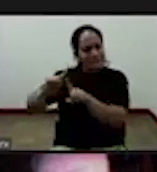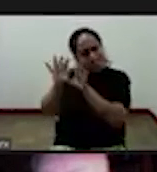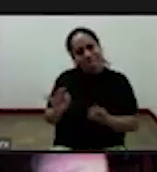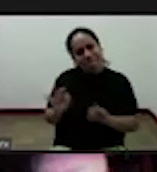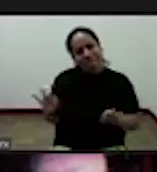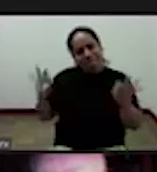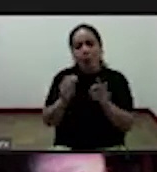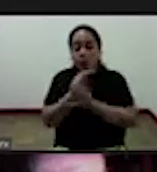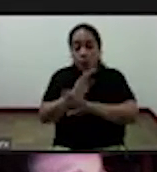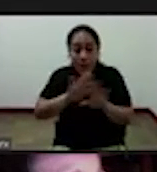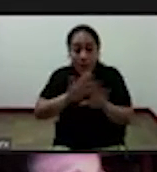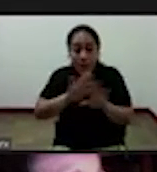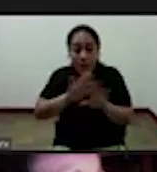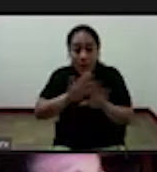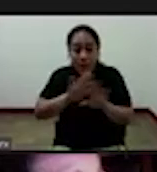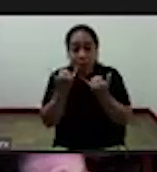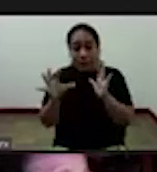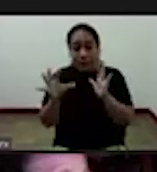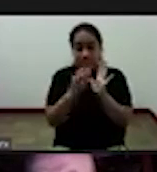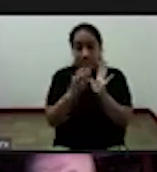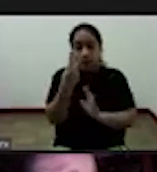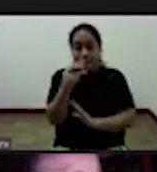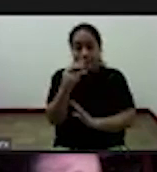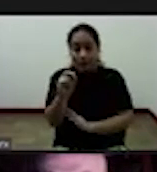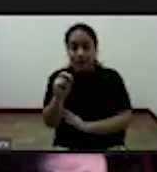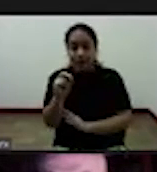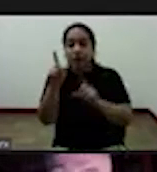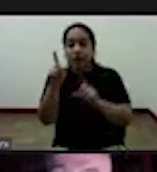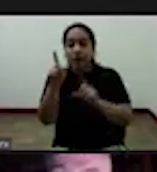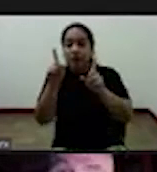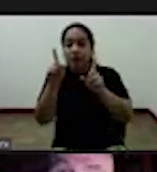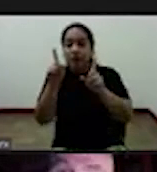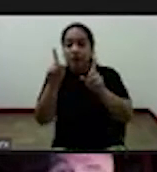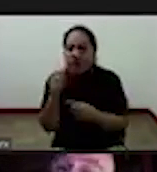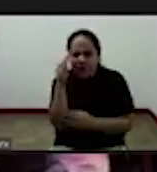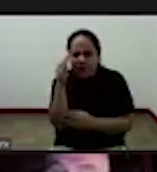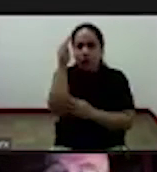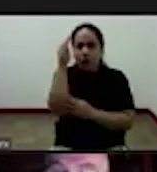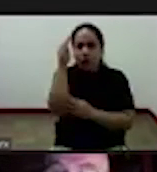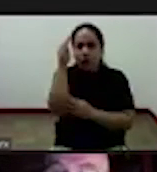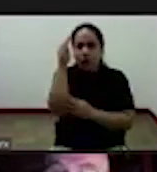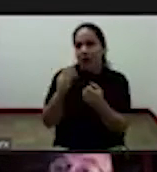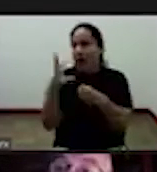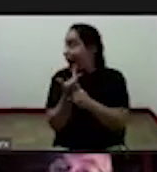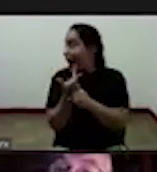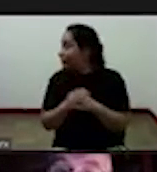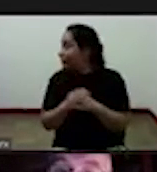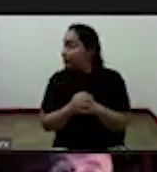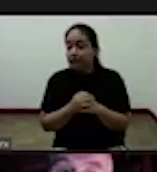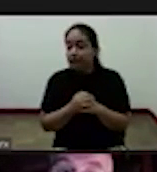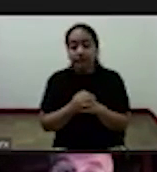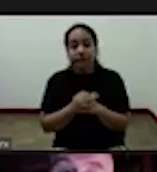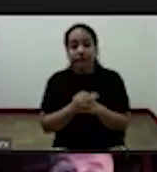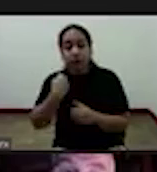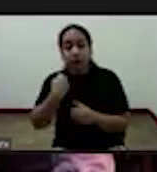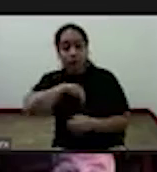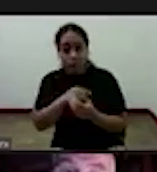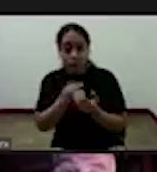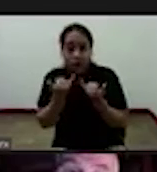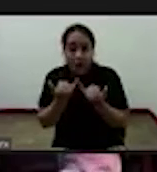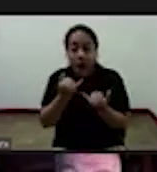siglo XX, sino en el futuro de las artes ahora. Nosotros como artistas y como